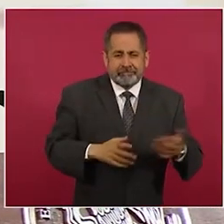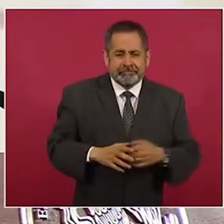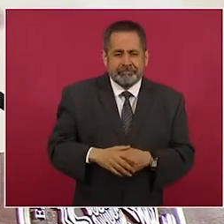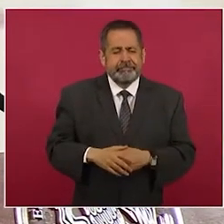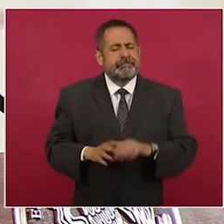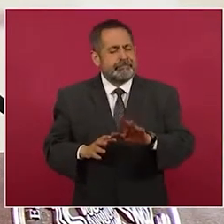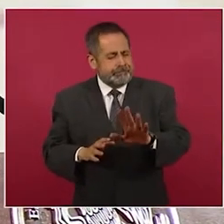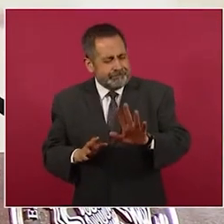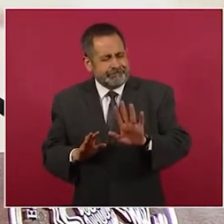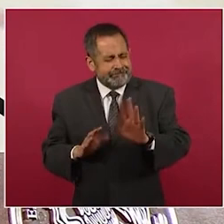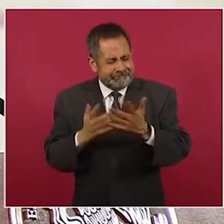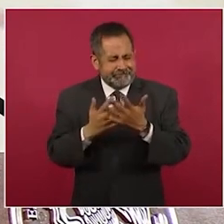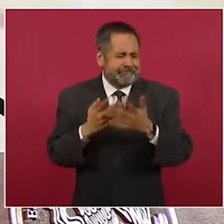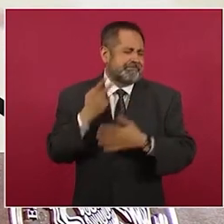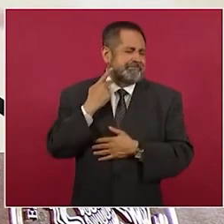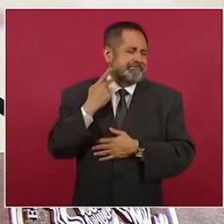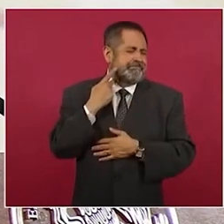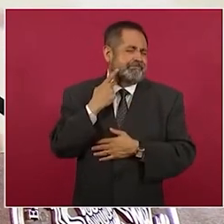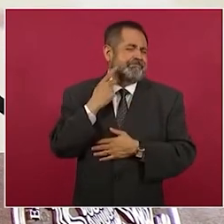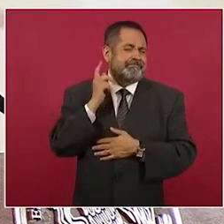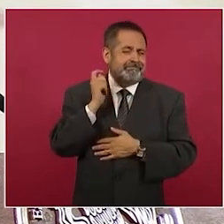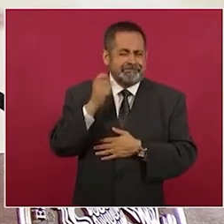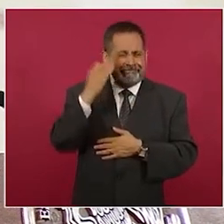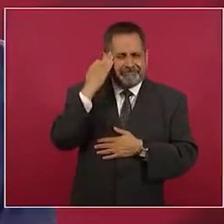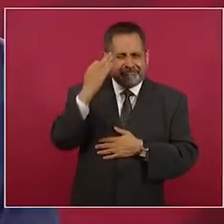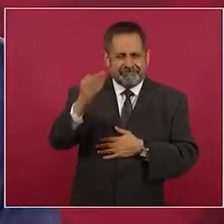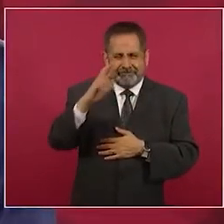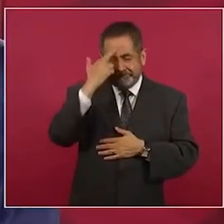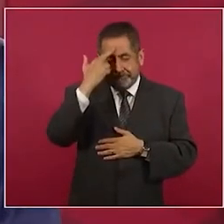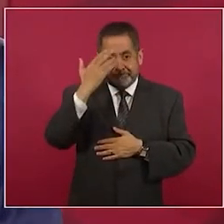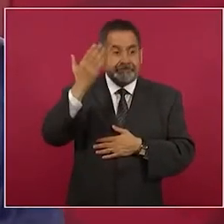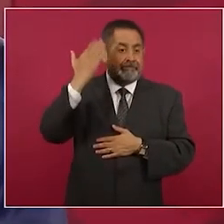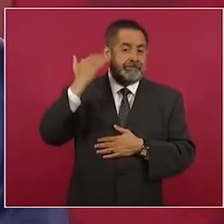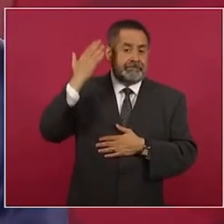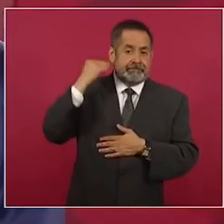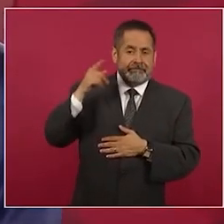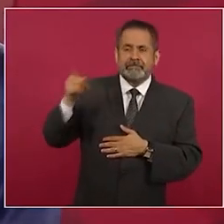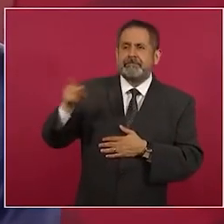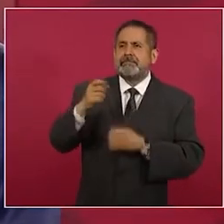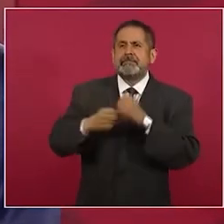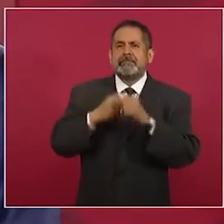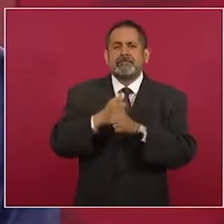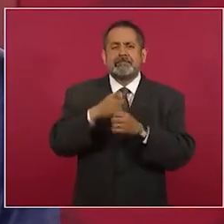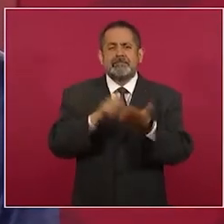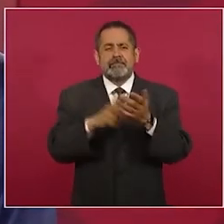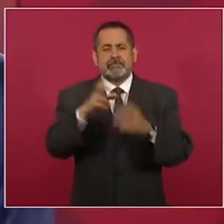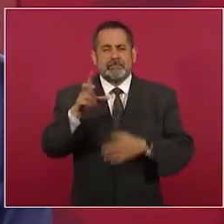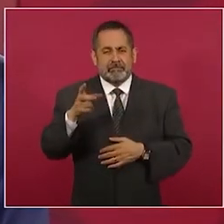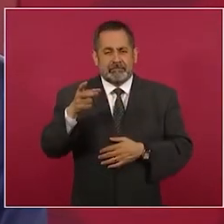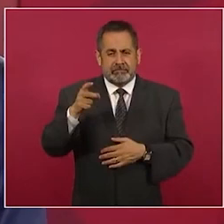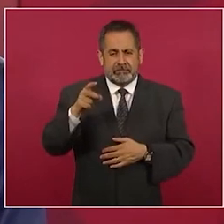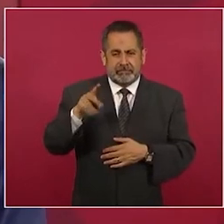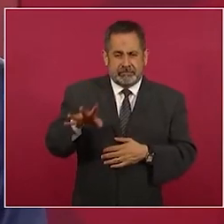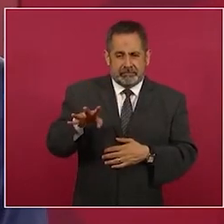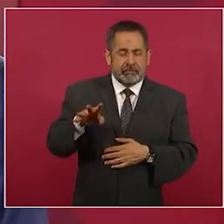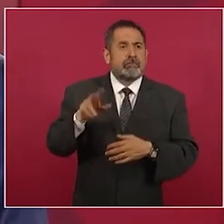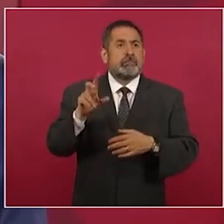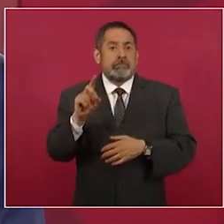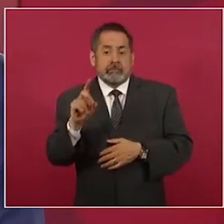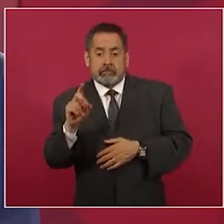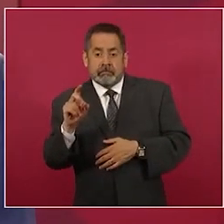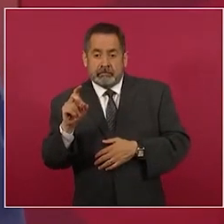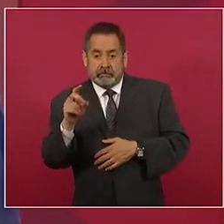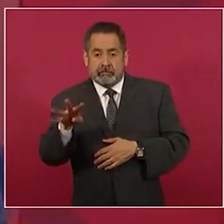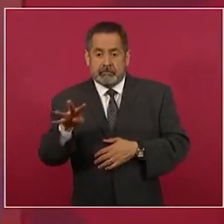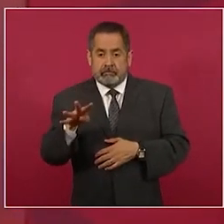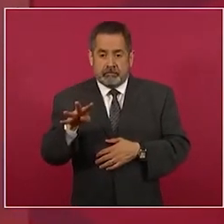entre otras cosas. Se expropia el petróleo en el 38 y en el 39